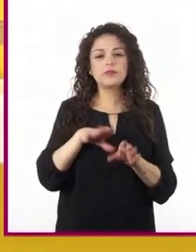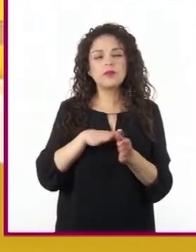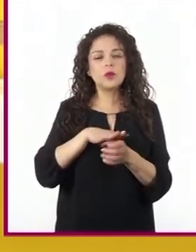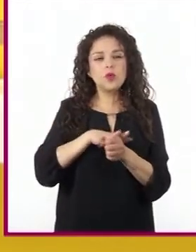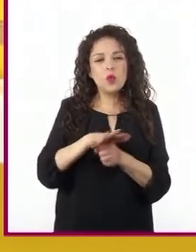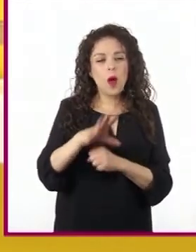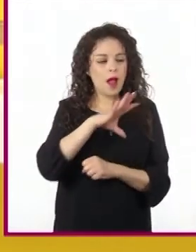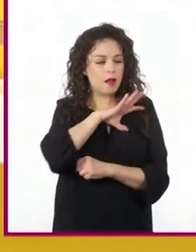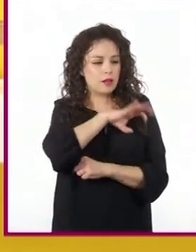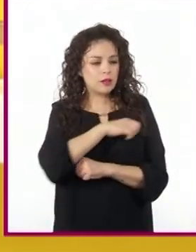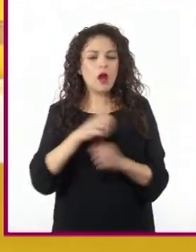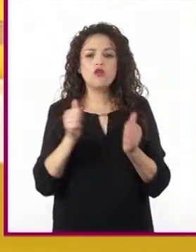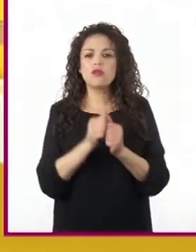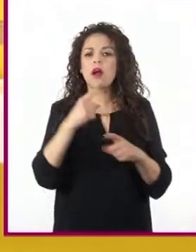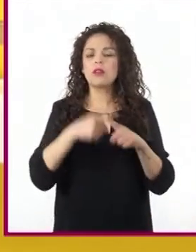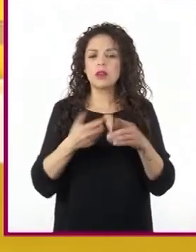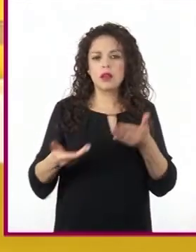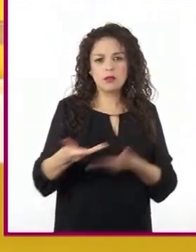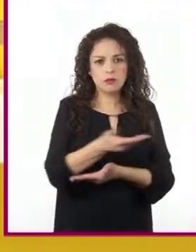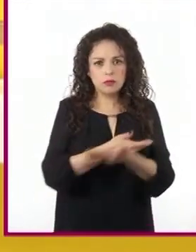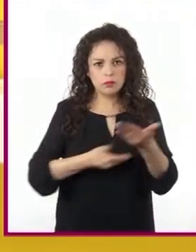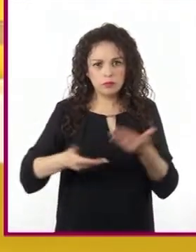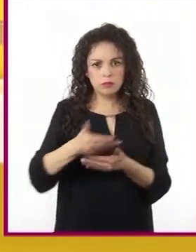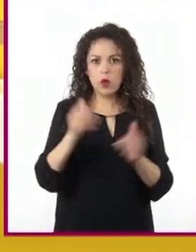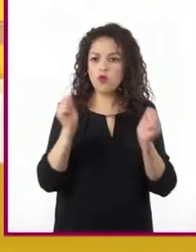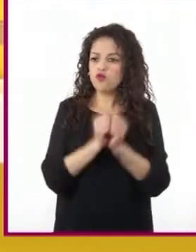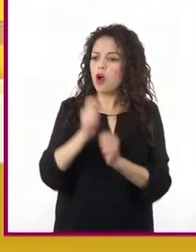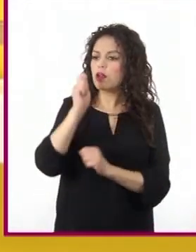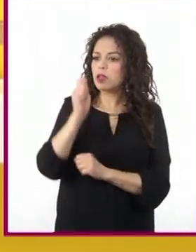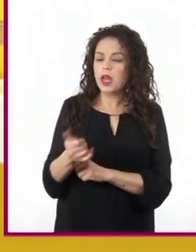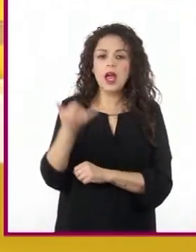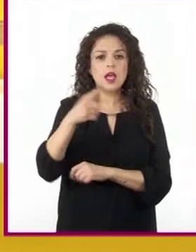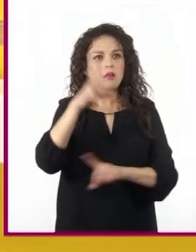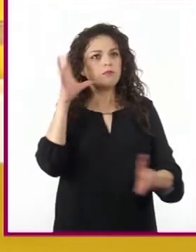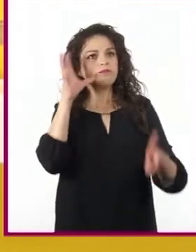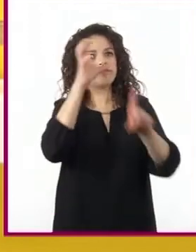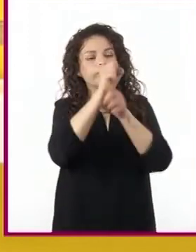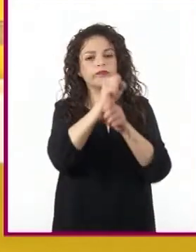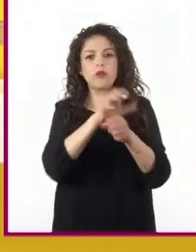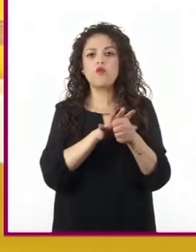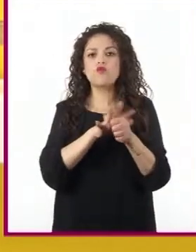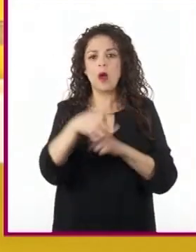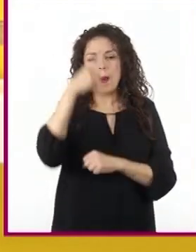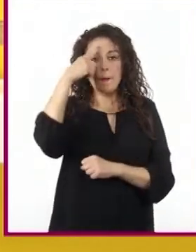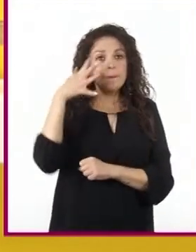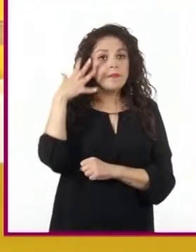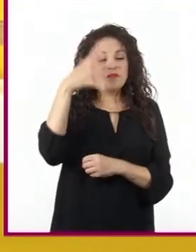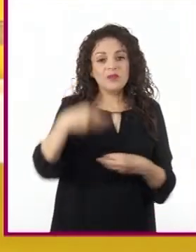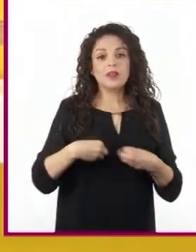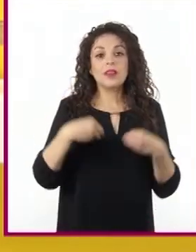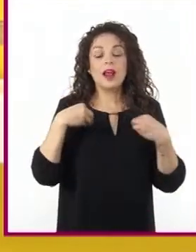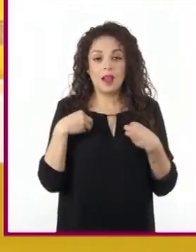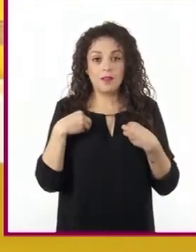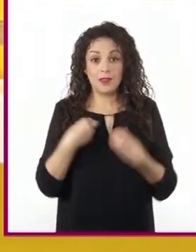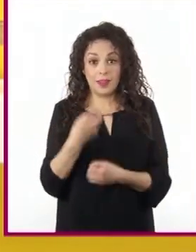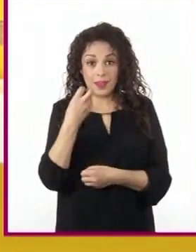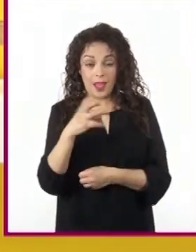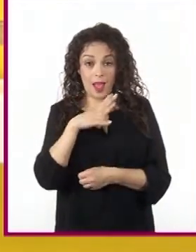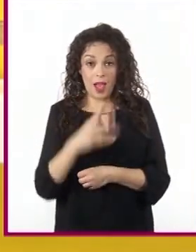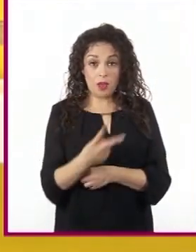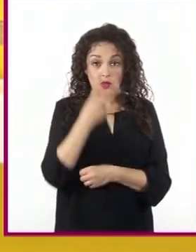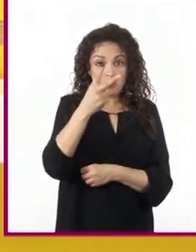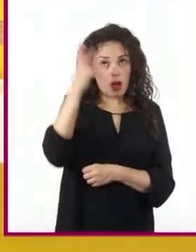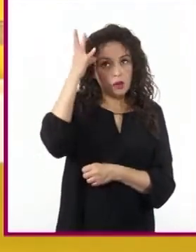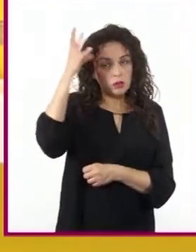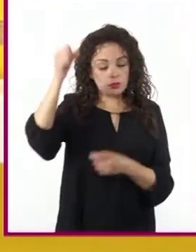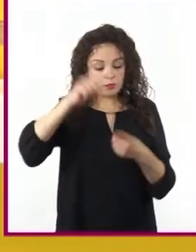y cuáles son las metas comunes que esperan lograr. Es aquí que nos encontramos con dos conceptos que se